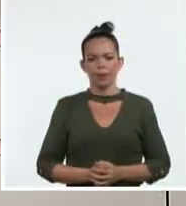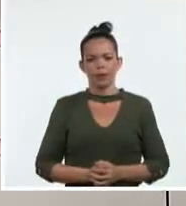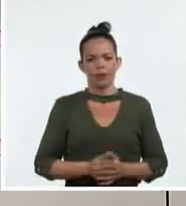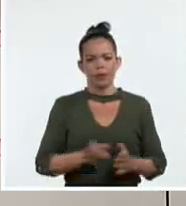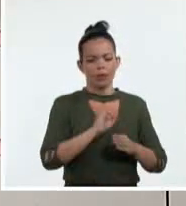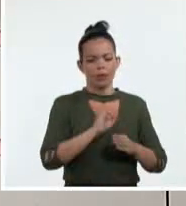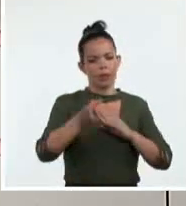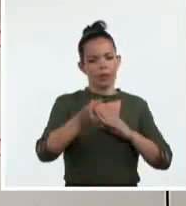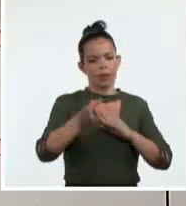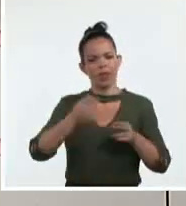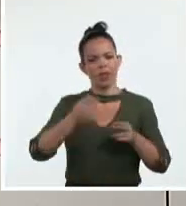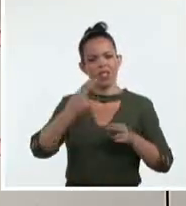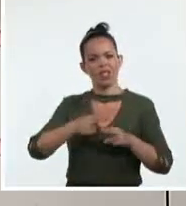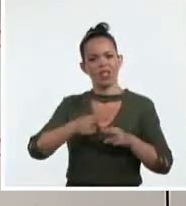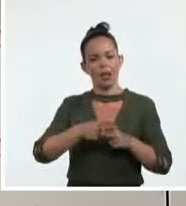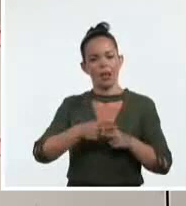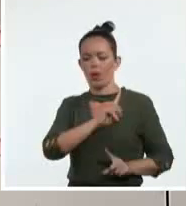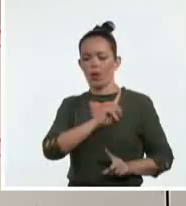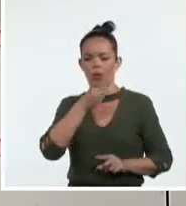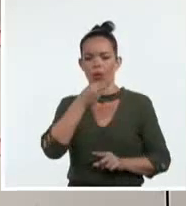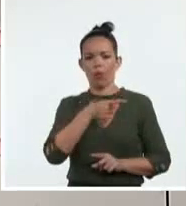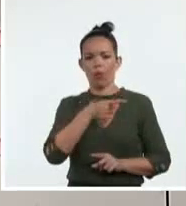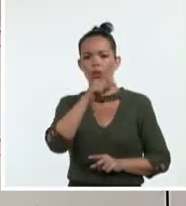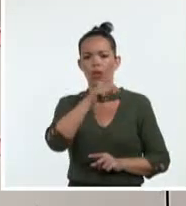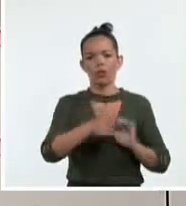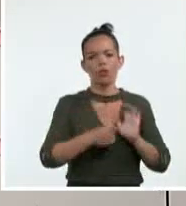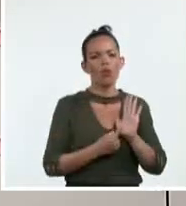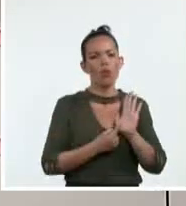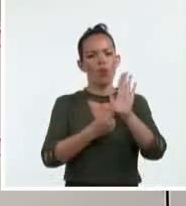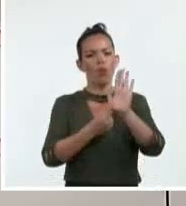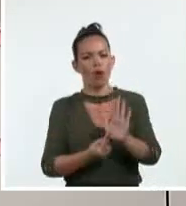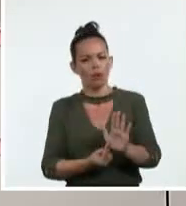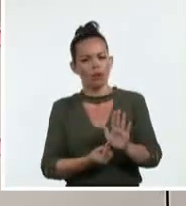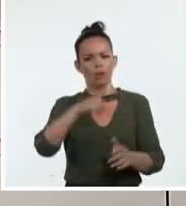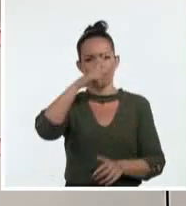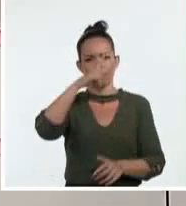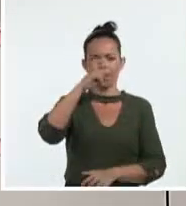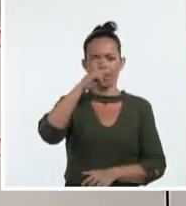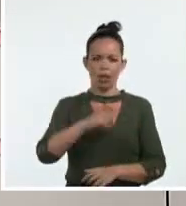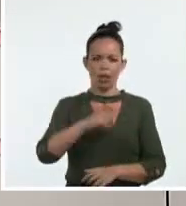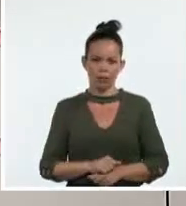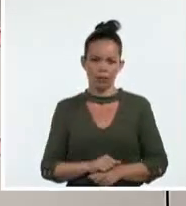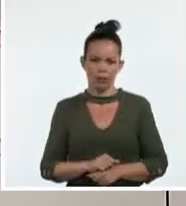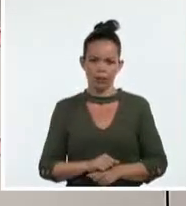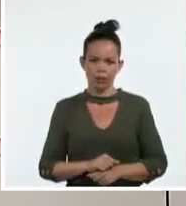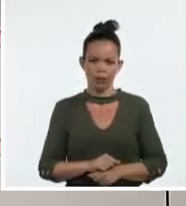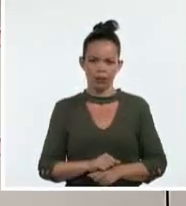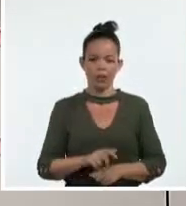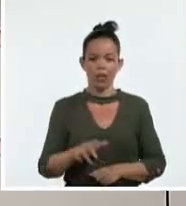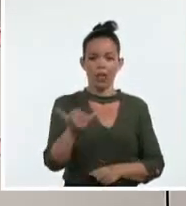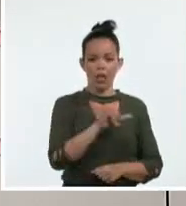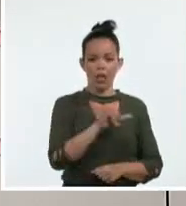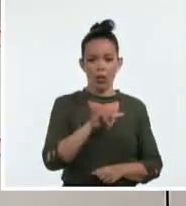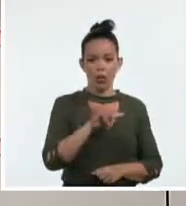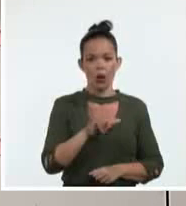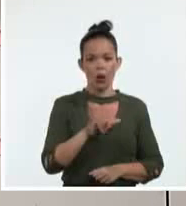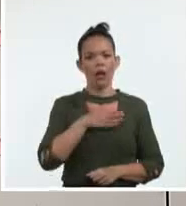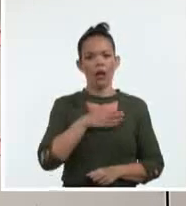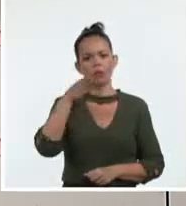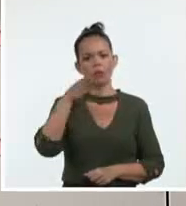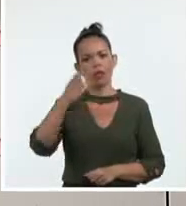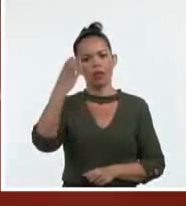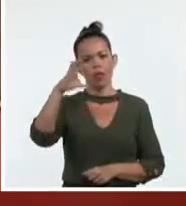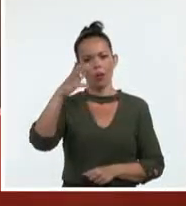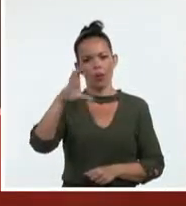No Importa se exhibe en el Centro Cultural El Mejunje en Santa Clara. La obra también se presentará próximamente en